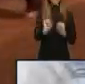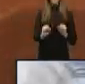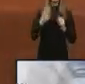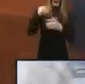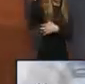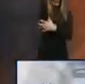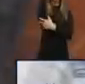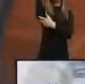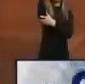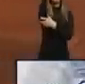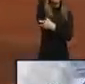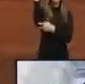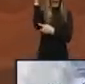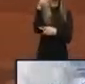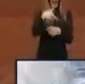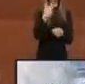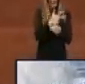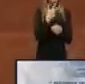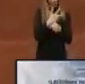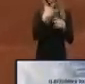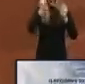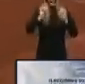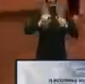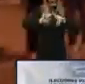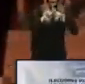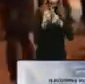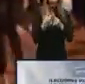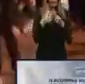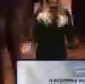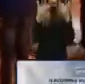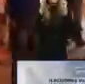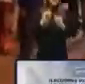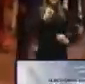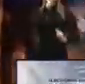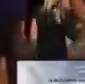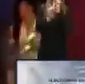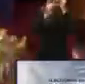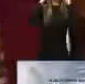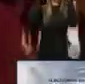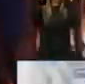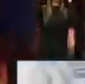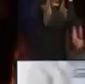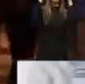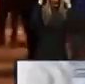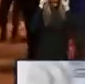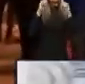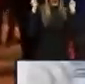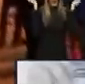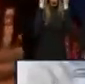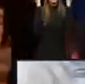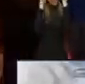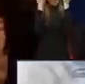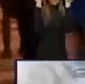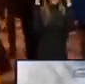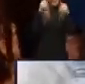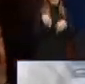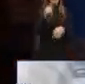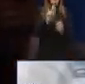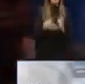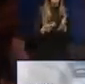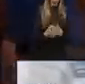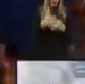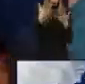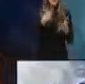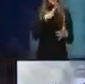de Guatemala y comenzar a gritar, comenzar a festejar en este punto. Hay lugares donde